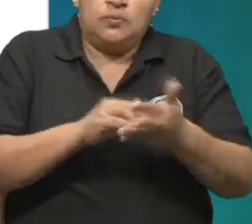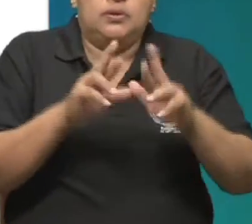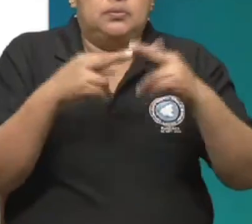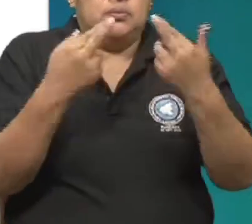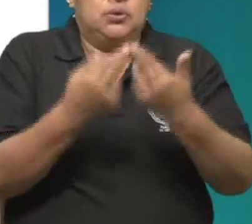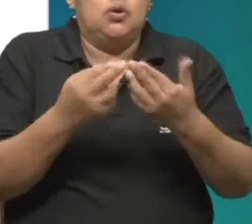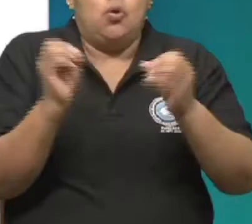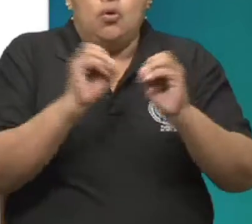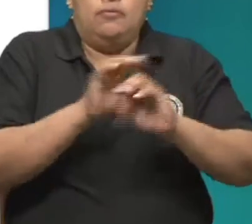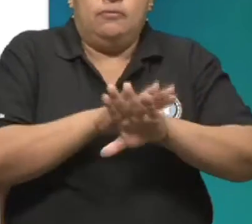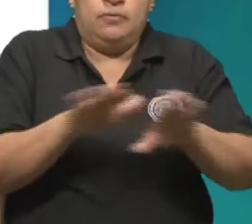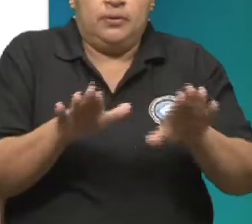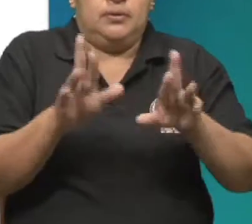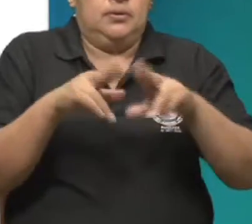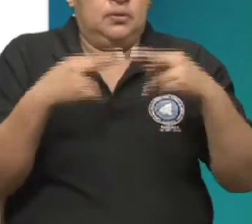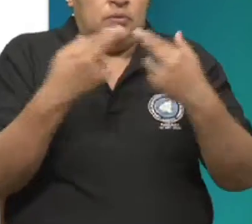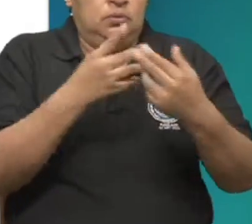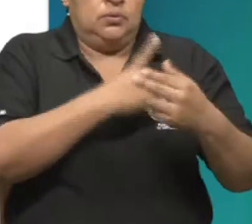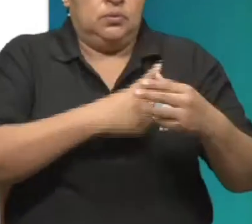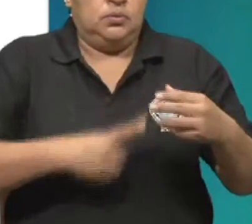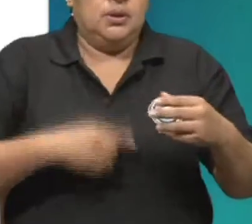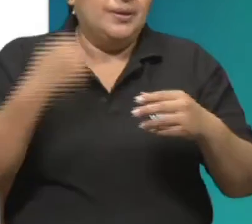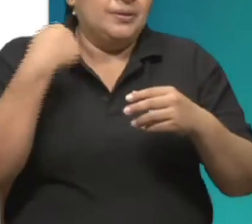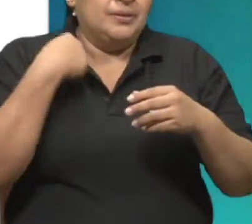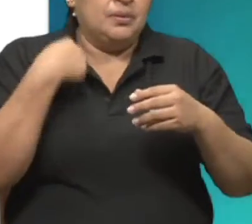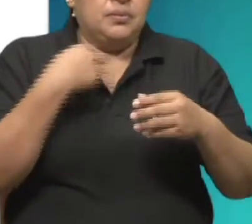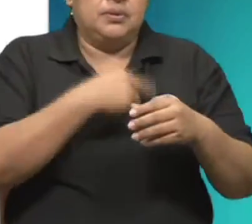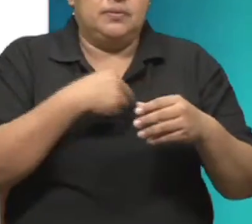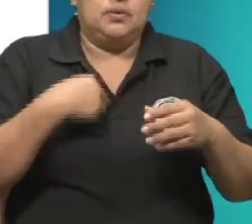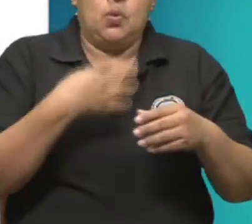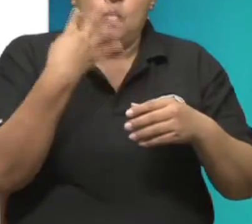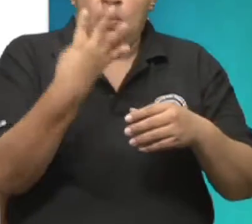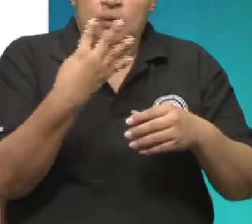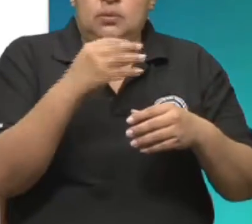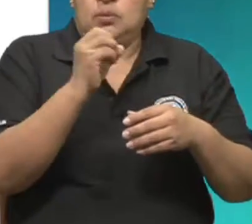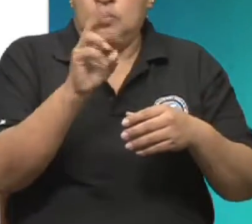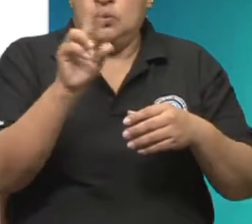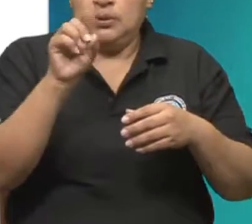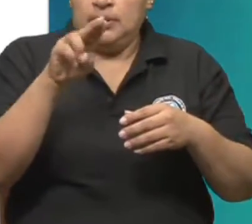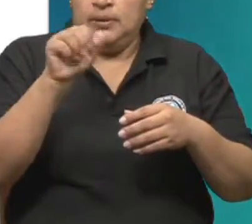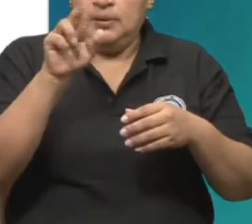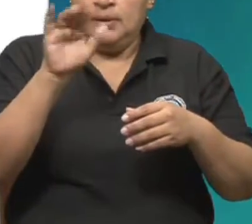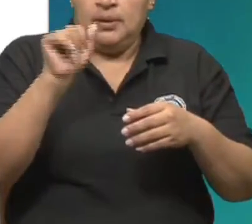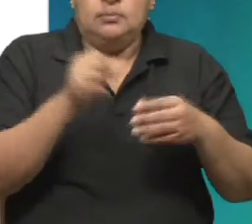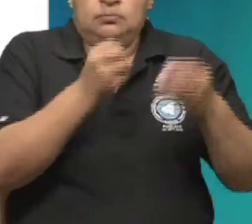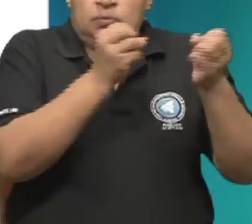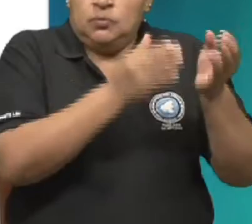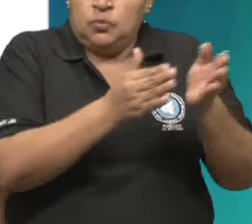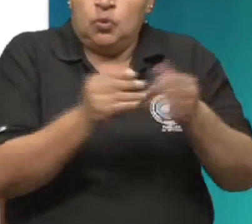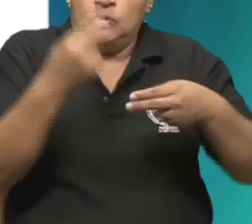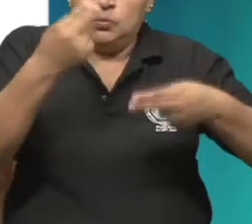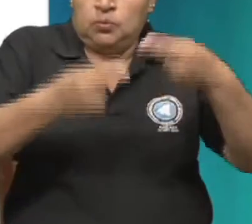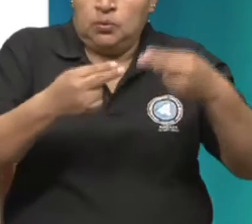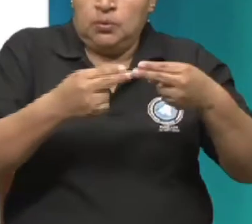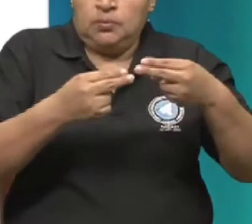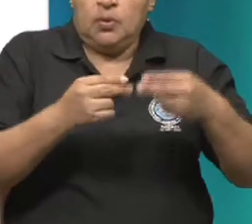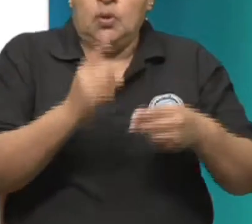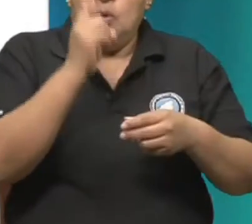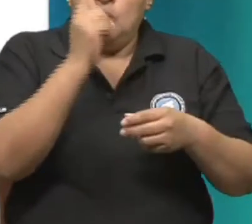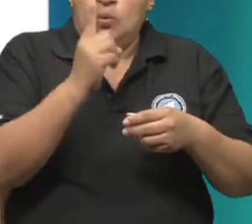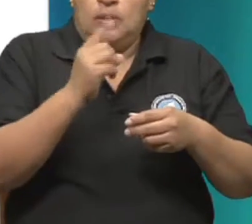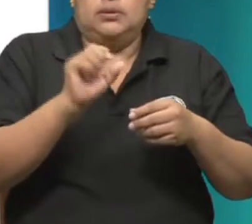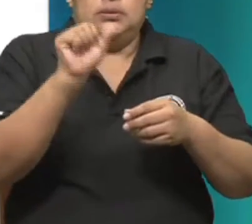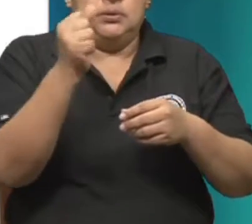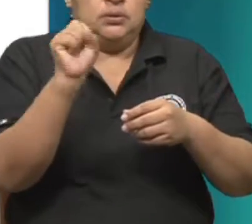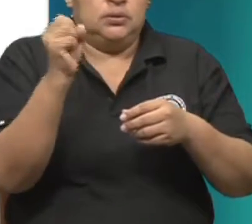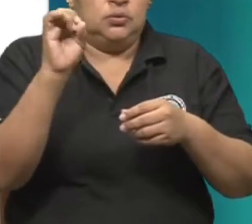suspender, reanudar y cerrar la sesión. En cada legislatura se efectuarán 4 sesiones ordinarias